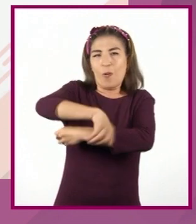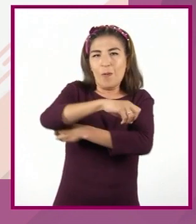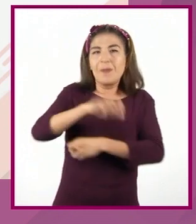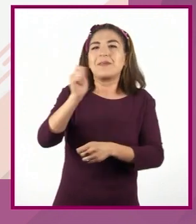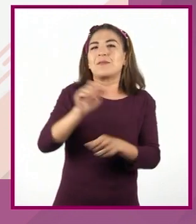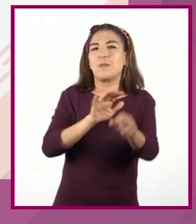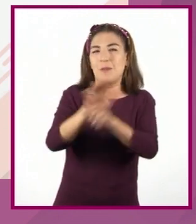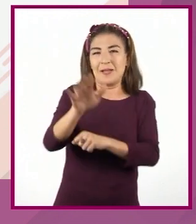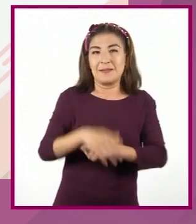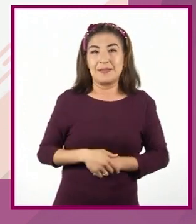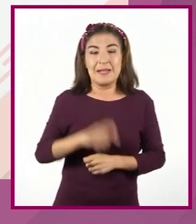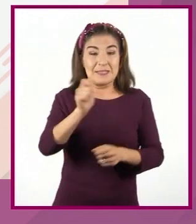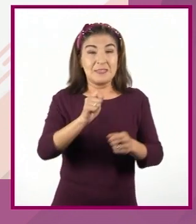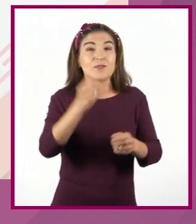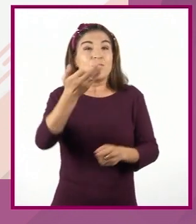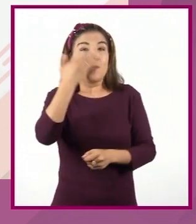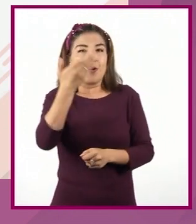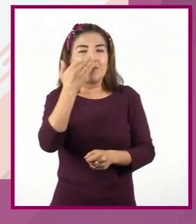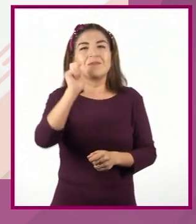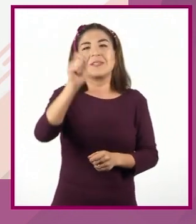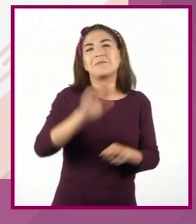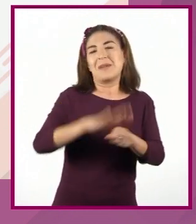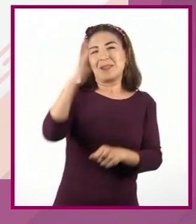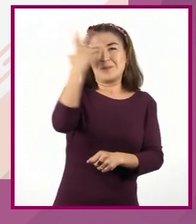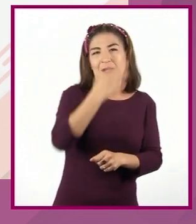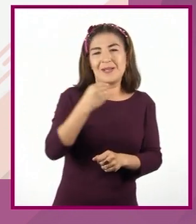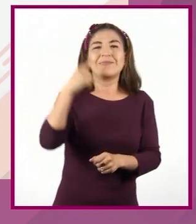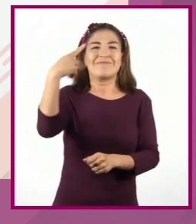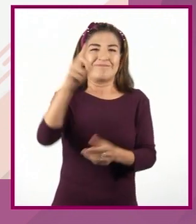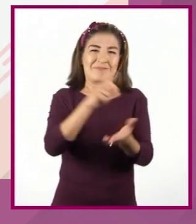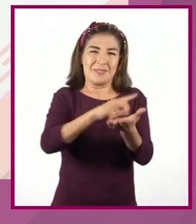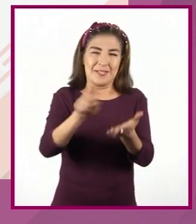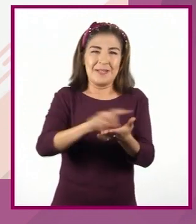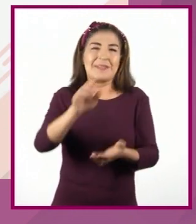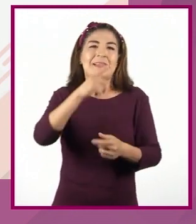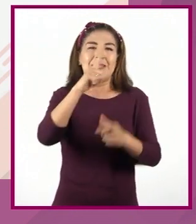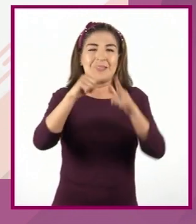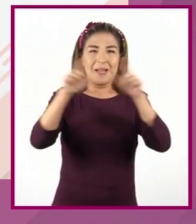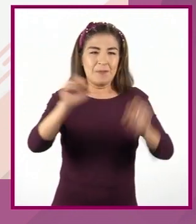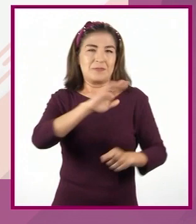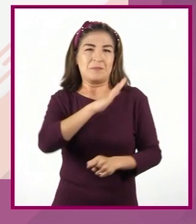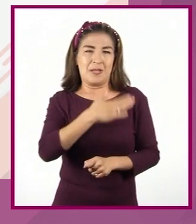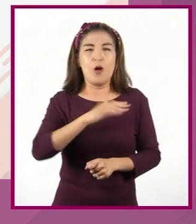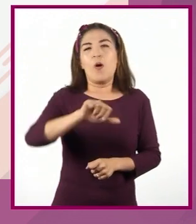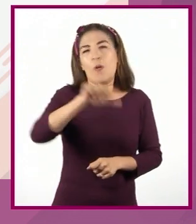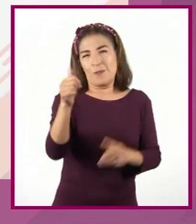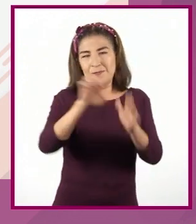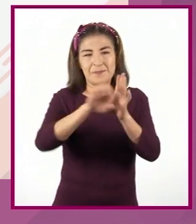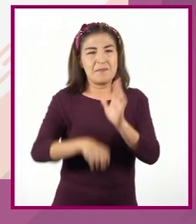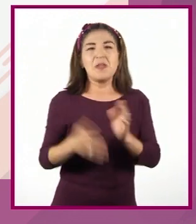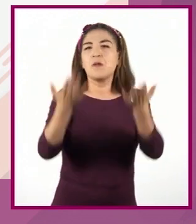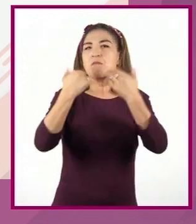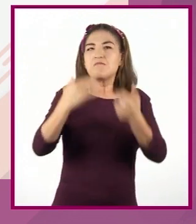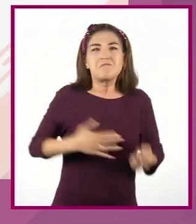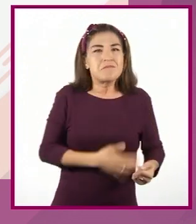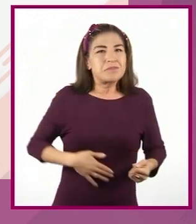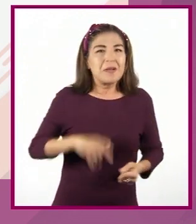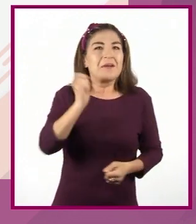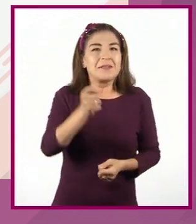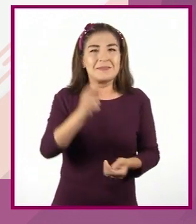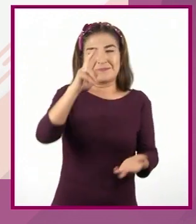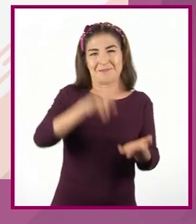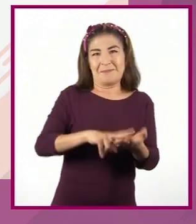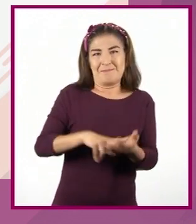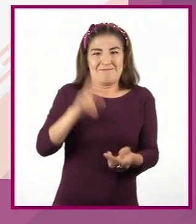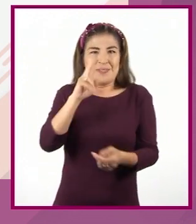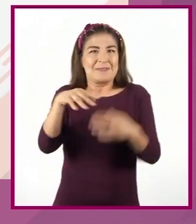laurel por la gloria, diccionario de la lengua española. Otros ejemplos: no tengo estómago, valor para